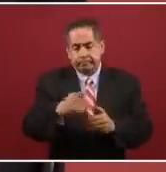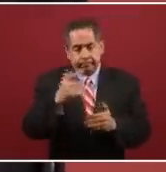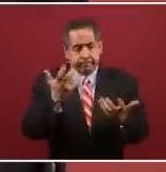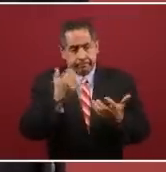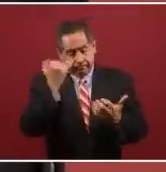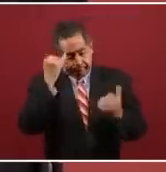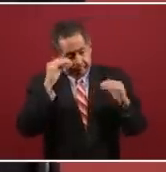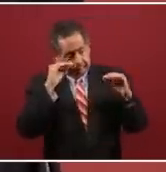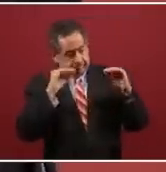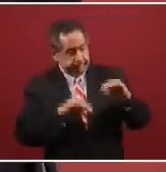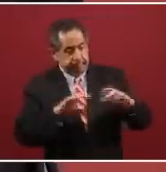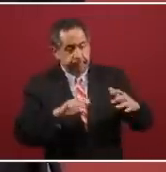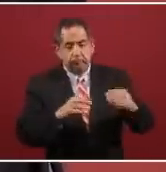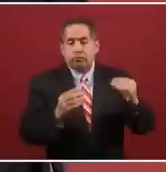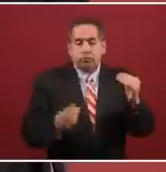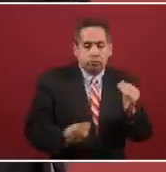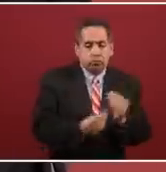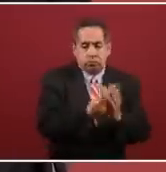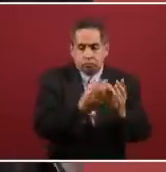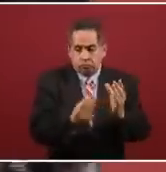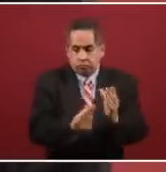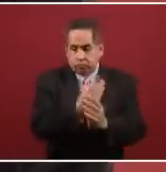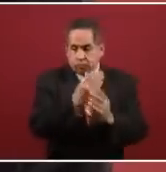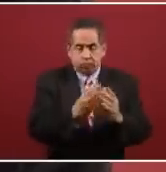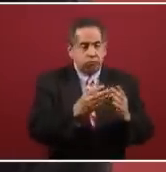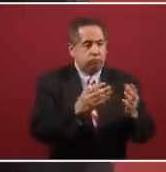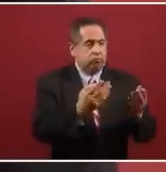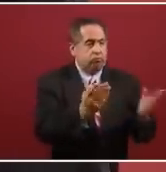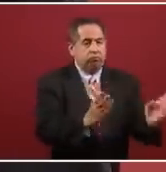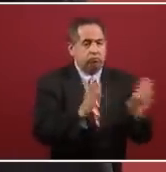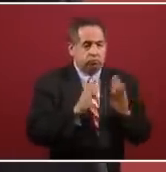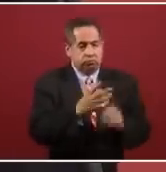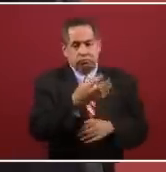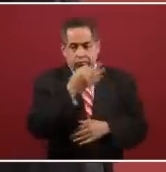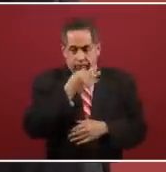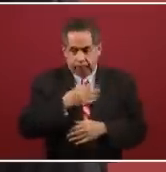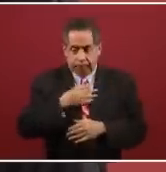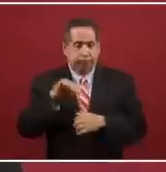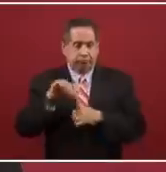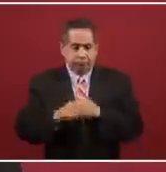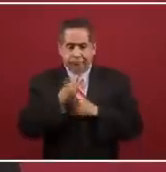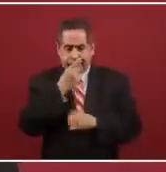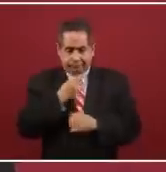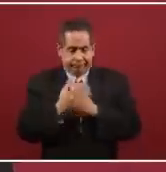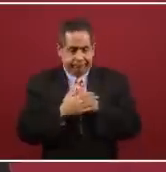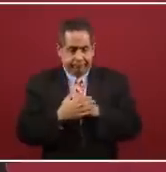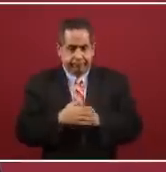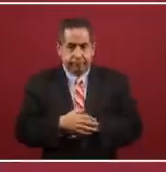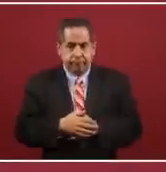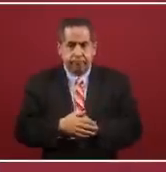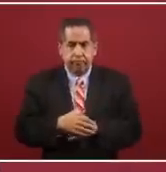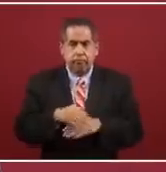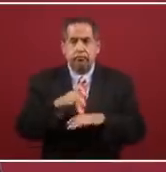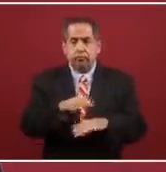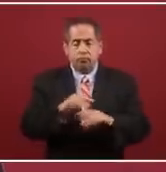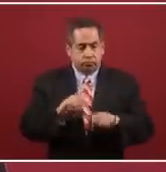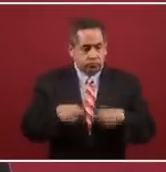creación de nuevos albergues. Eso fue lo que él me informó. En cuanto al